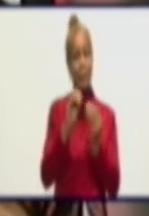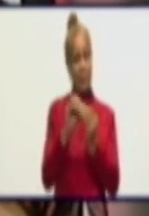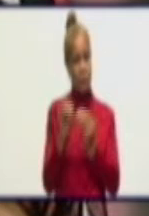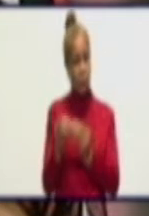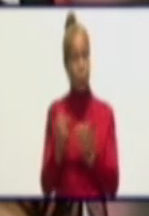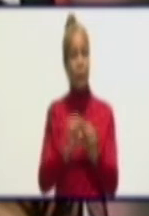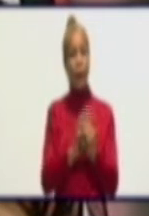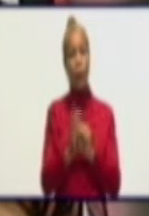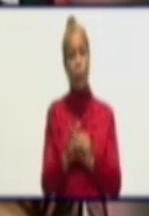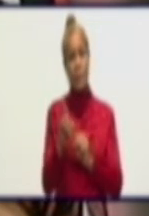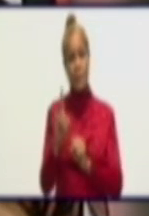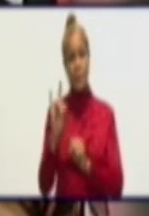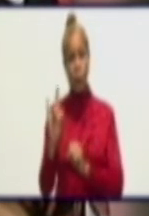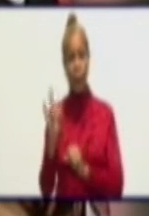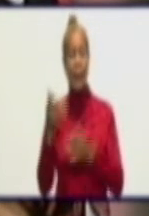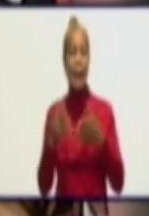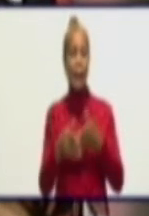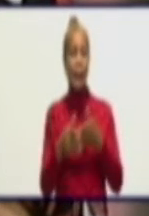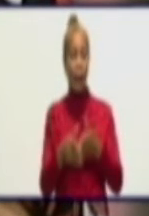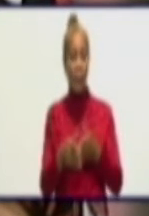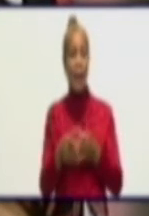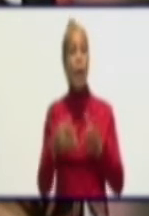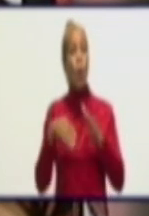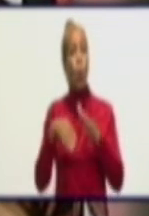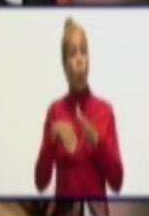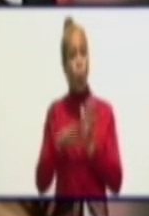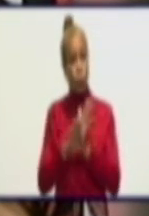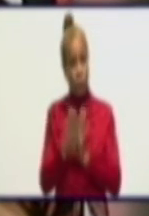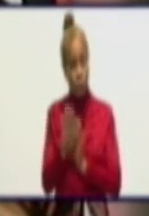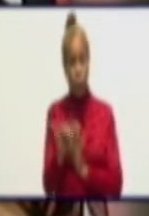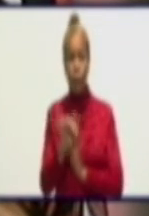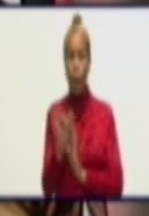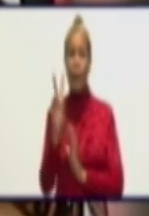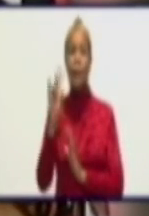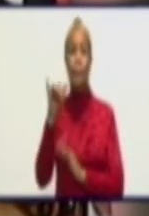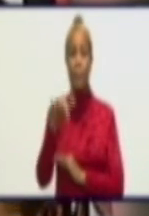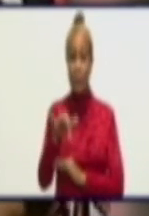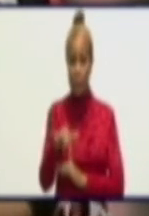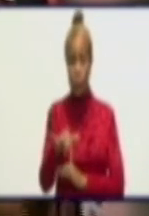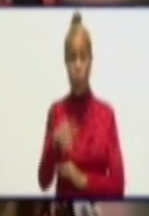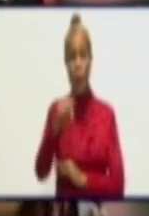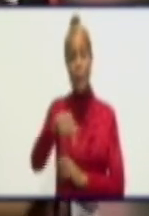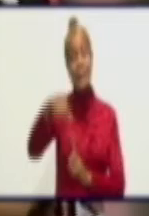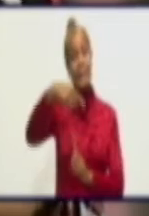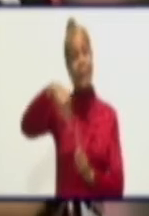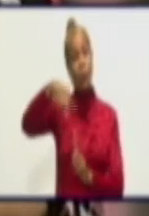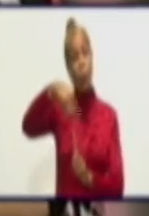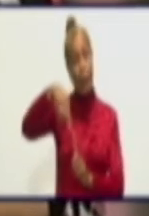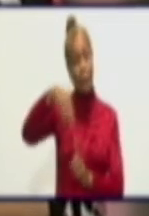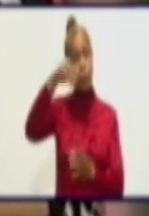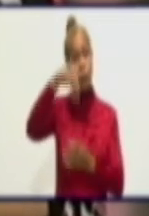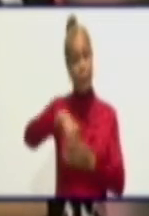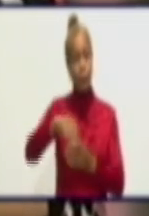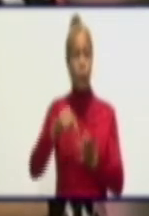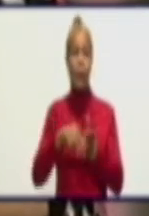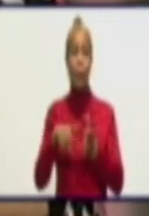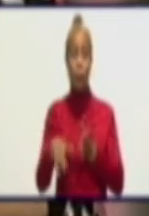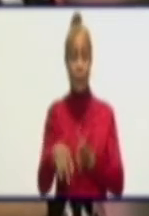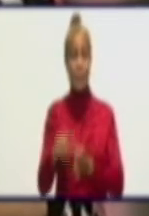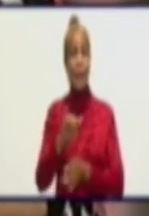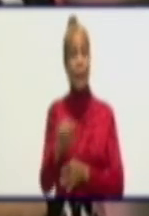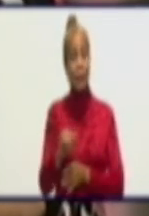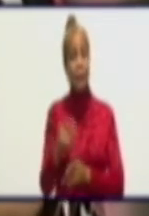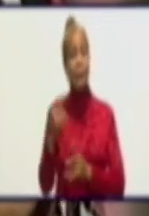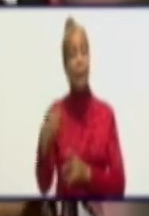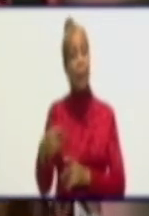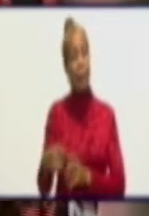la dispersión del virus, continuamos con una circulación viral importante, por lo que debemos de extremar todas las medidas ya